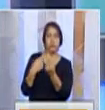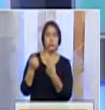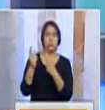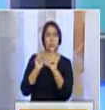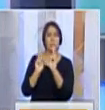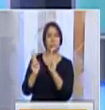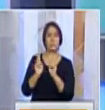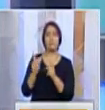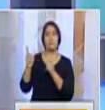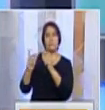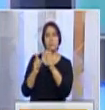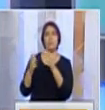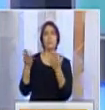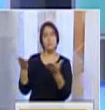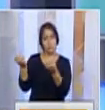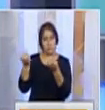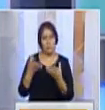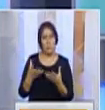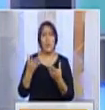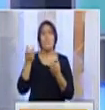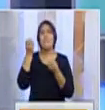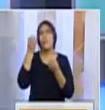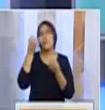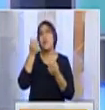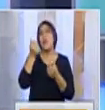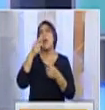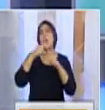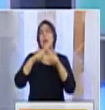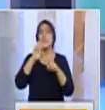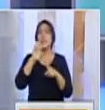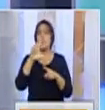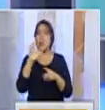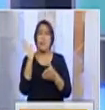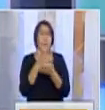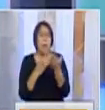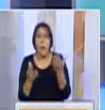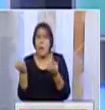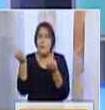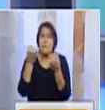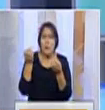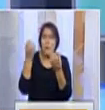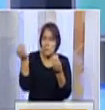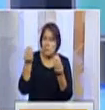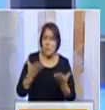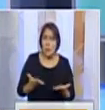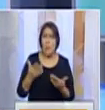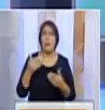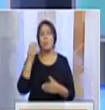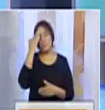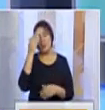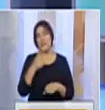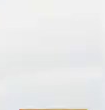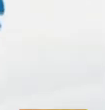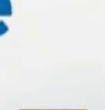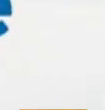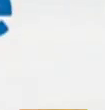momento. Axel, ¿qué nos puedes informar desde ese lugar? ¿Alguna información que puedas compartir con nosotros? Buenas tardes.